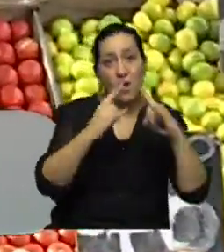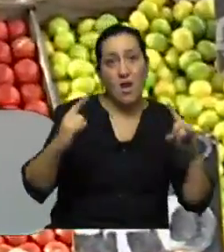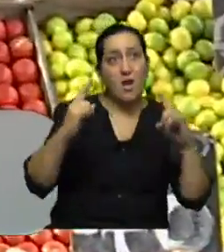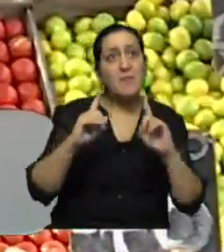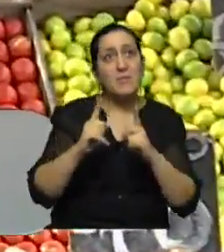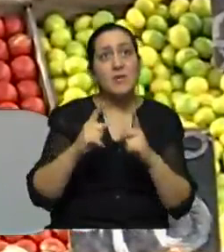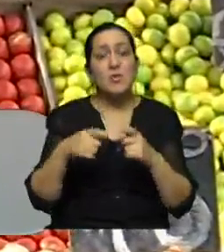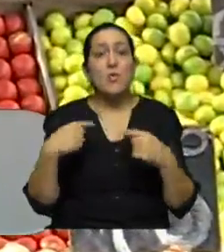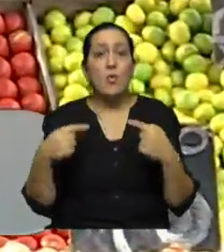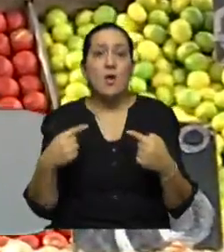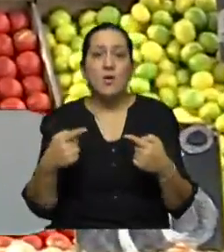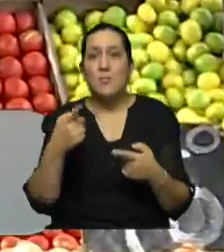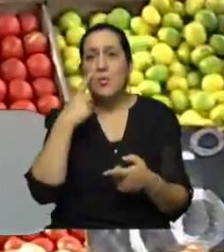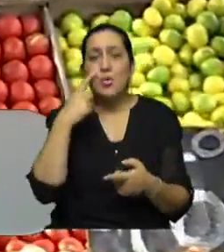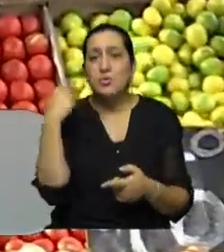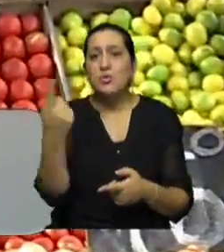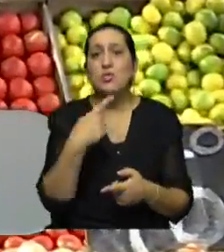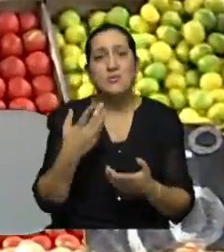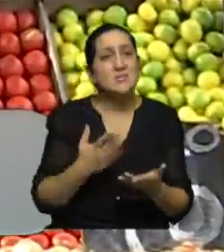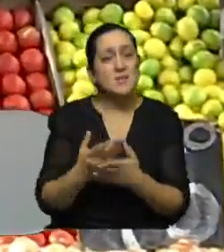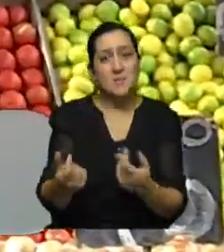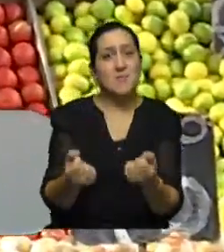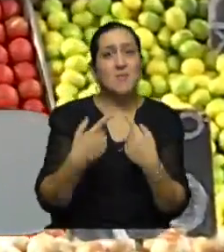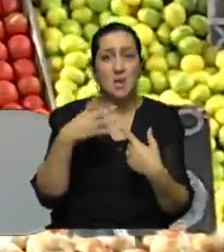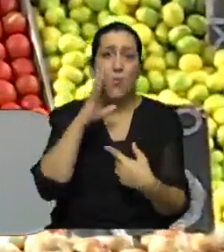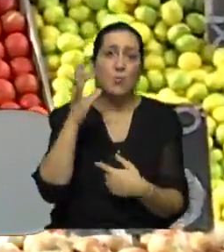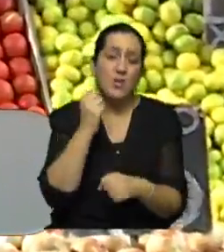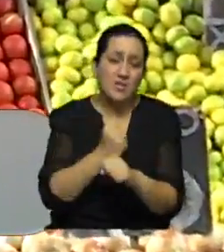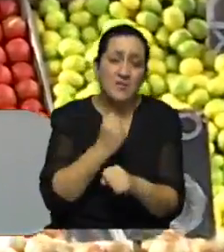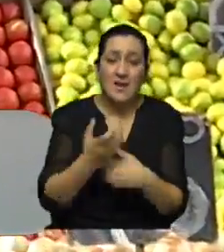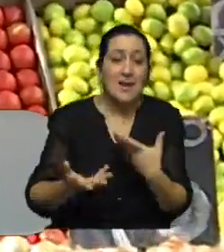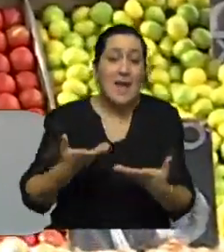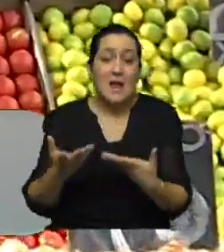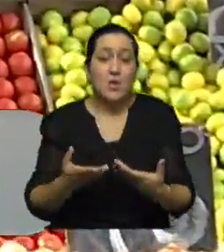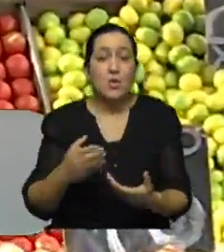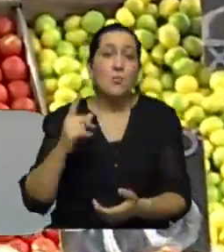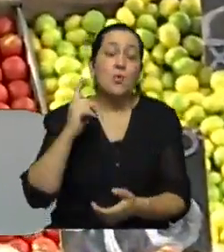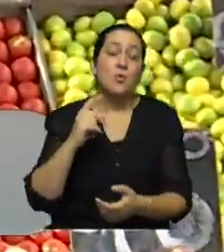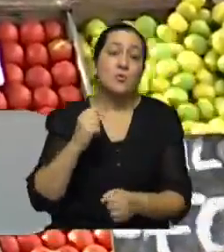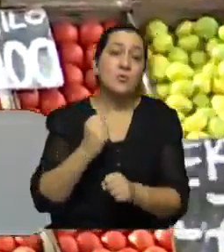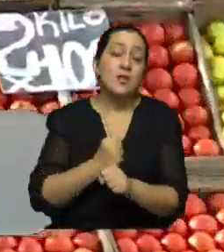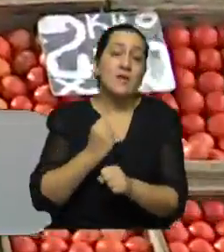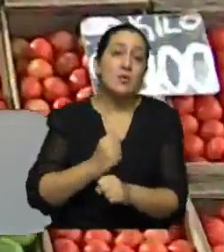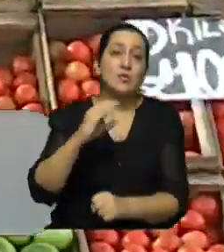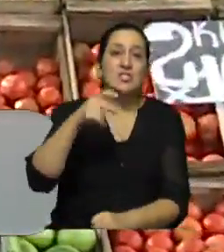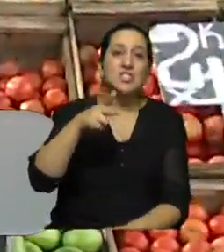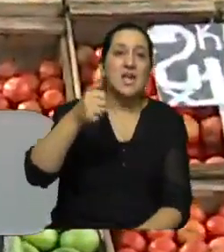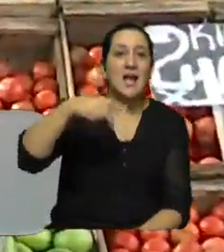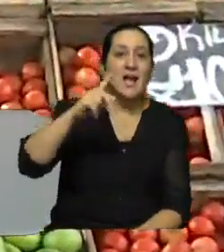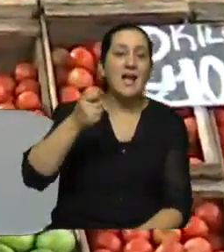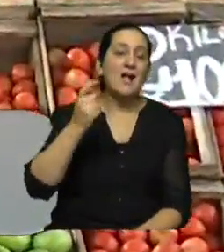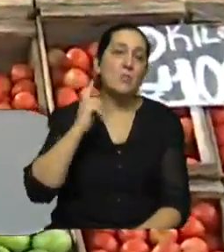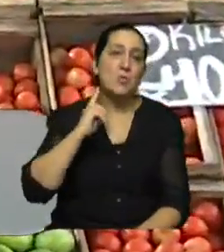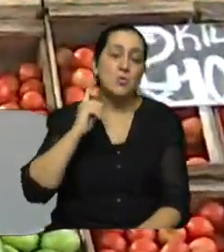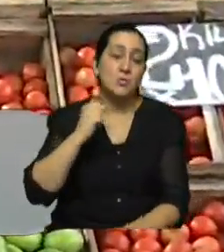todos. Me conocen todos y todos me dan siempre una changa, un trabajo. Digo. Y siempre digo, pido trabajo. No quiero que me den nada, digo, un sueldo